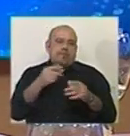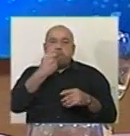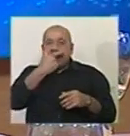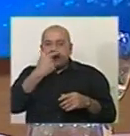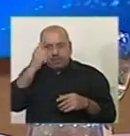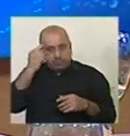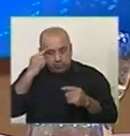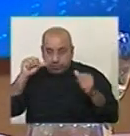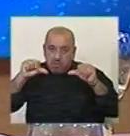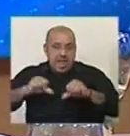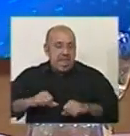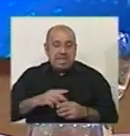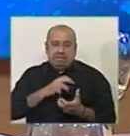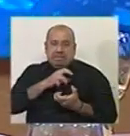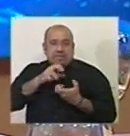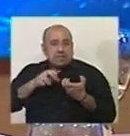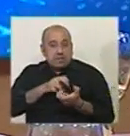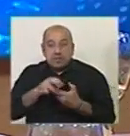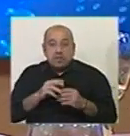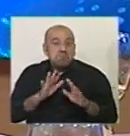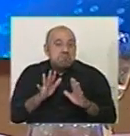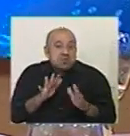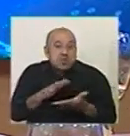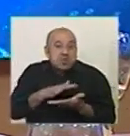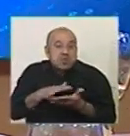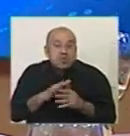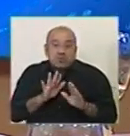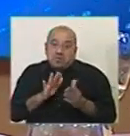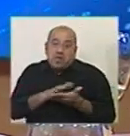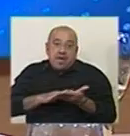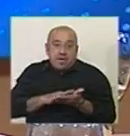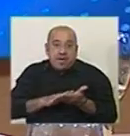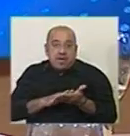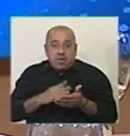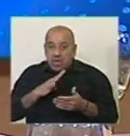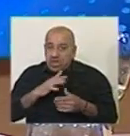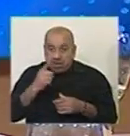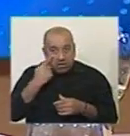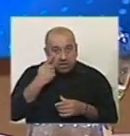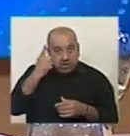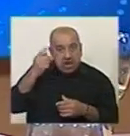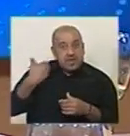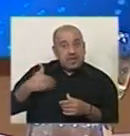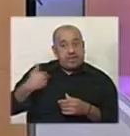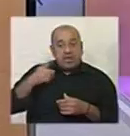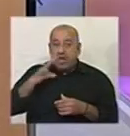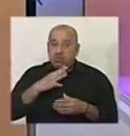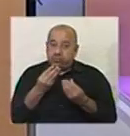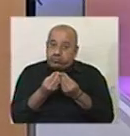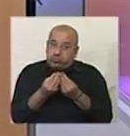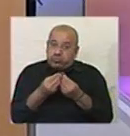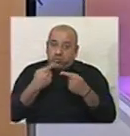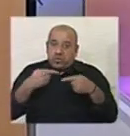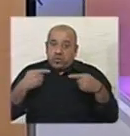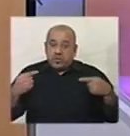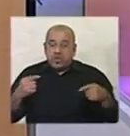Que sin embargo no terminó tan mal porque no ocurrió nada, nada grave, ocurrió de todo. Miren que para sumar anécdota, pasó de todo, desde